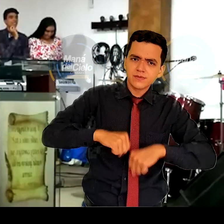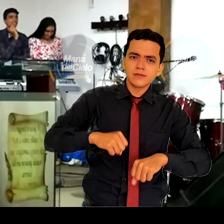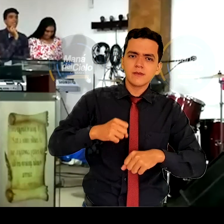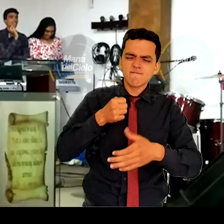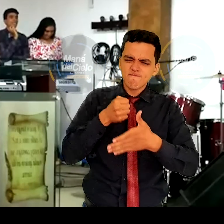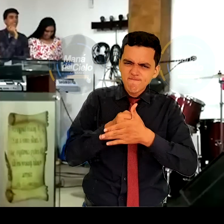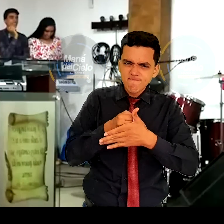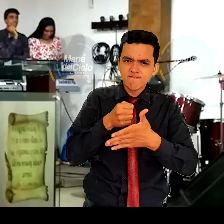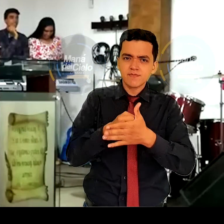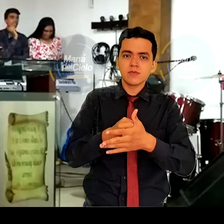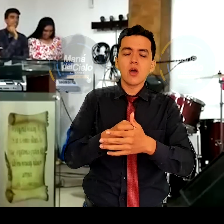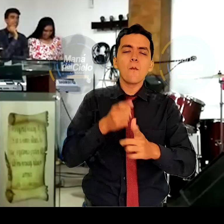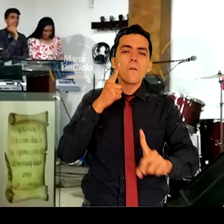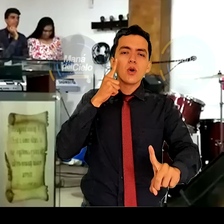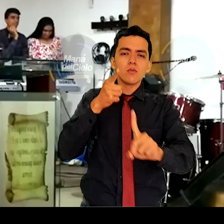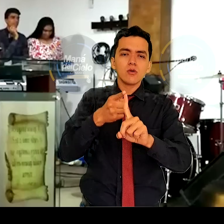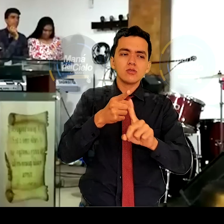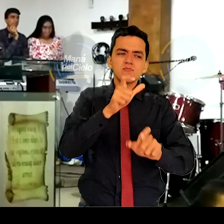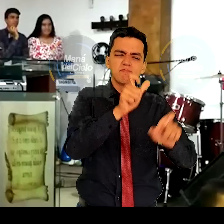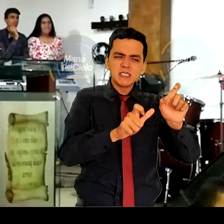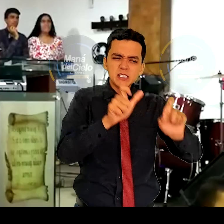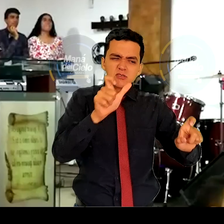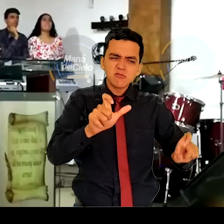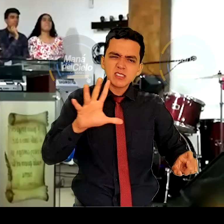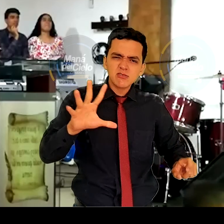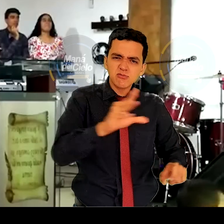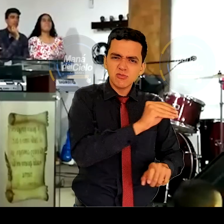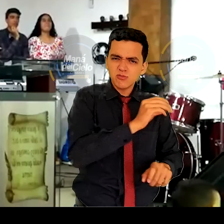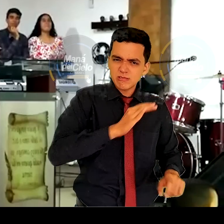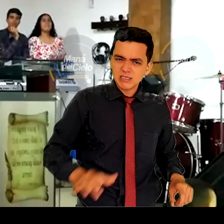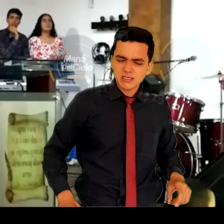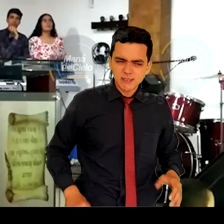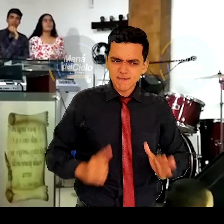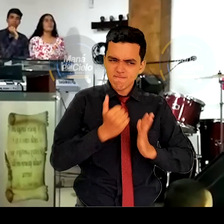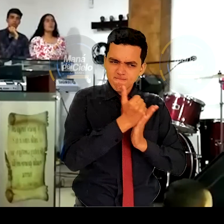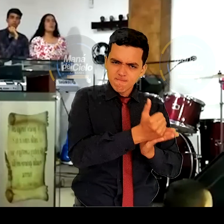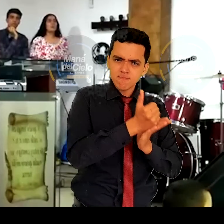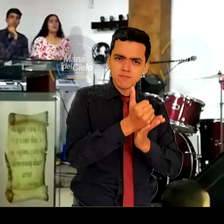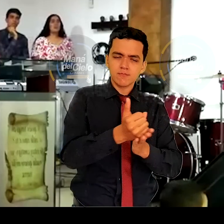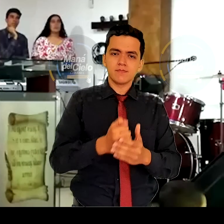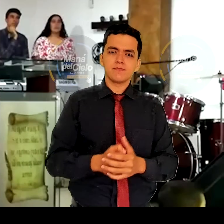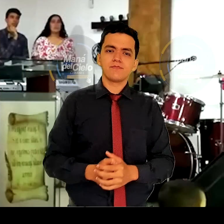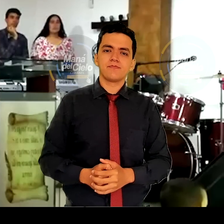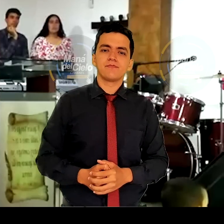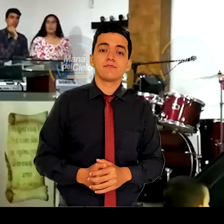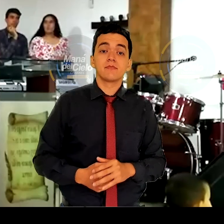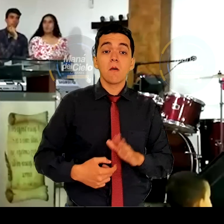Por todos los santos. Imagínense que habla de súplica.